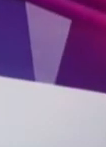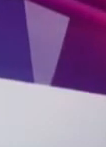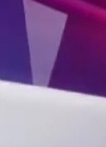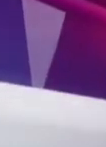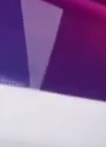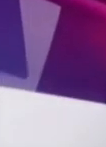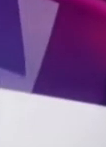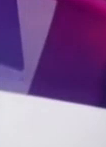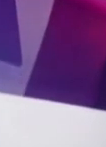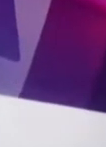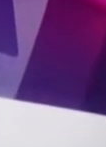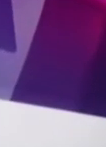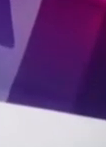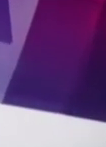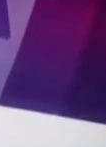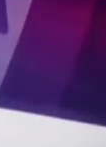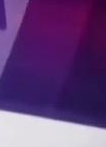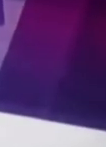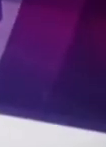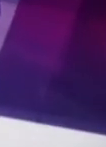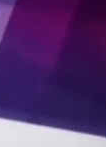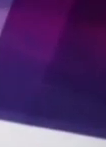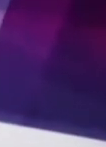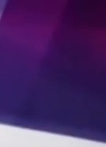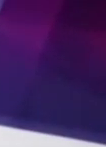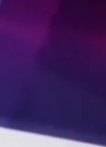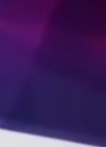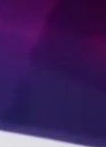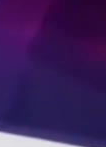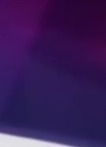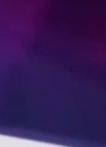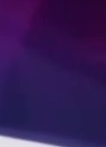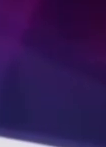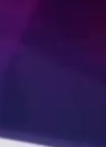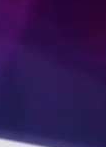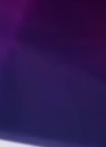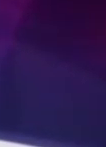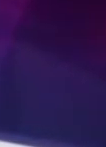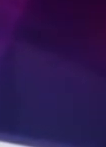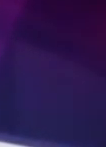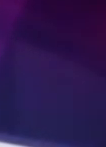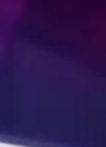ADCBIM.cl Entel. Líder.